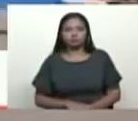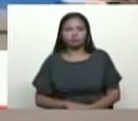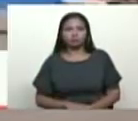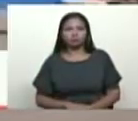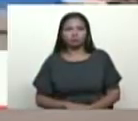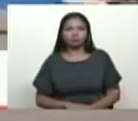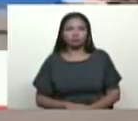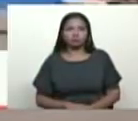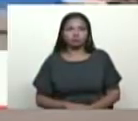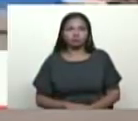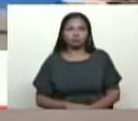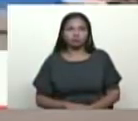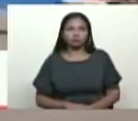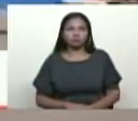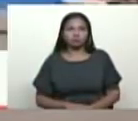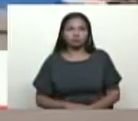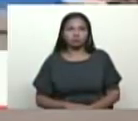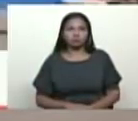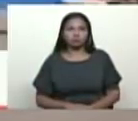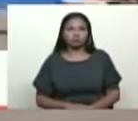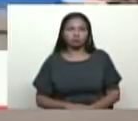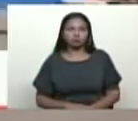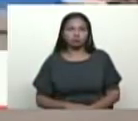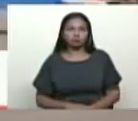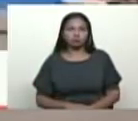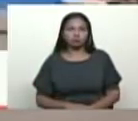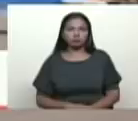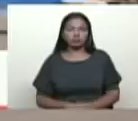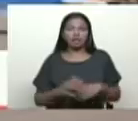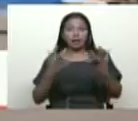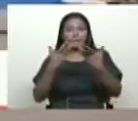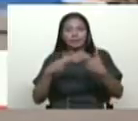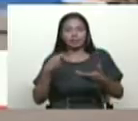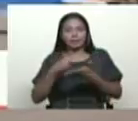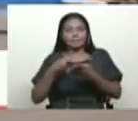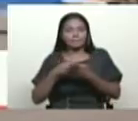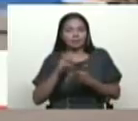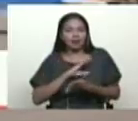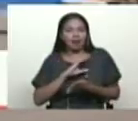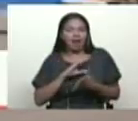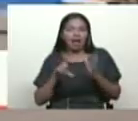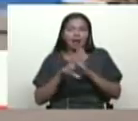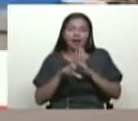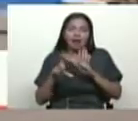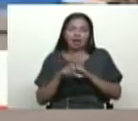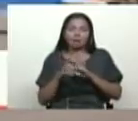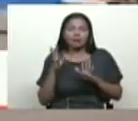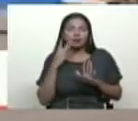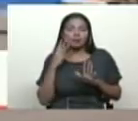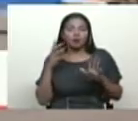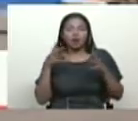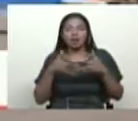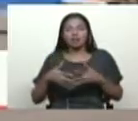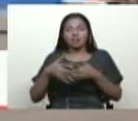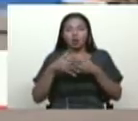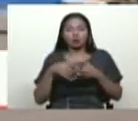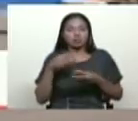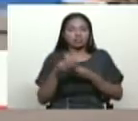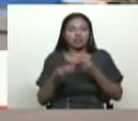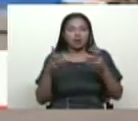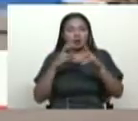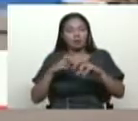¿Cómo? Las empresas pagan por las leyes. Las empresas pagan por las leyes. Si en Estados Unidos se hiciera una investigación,